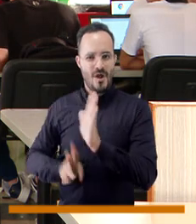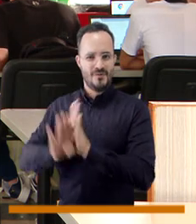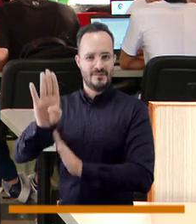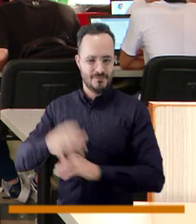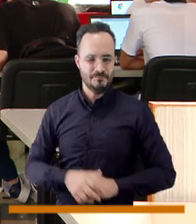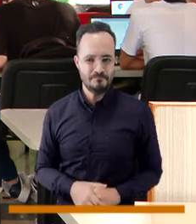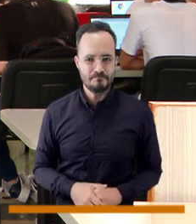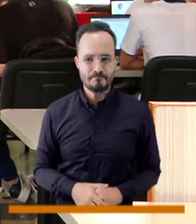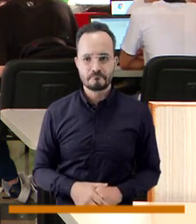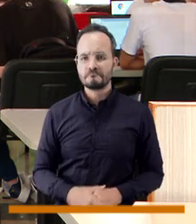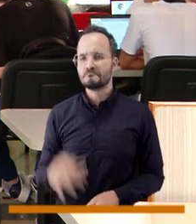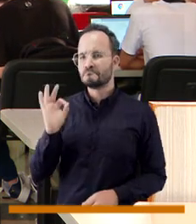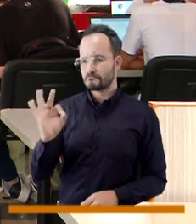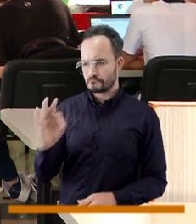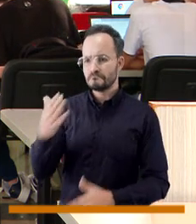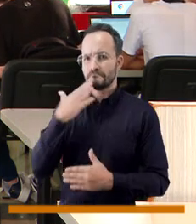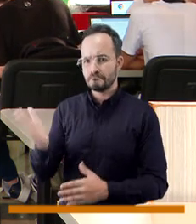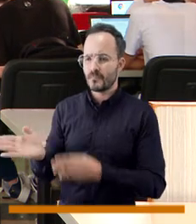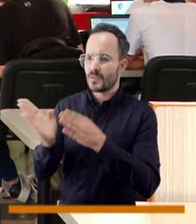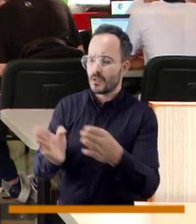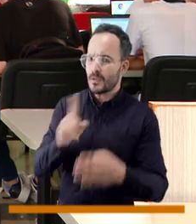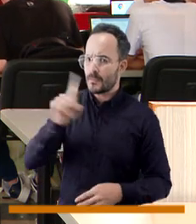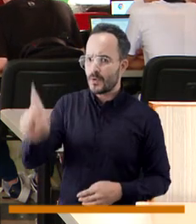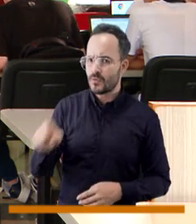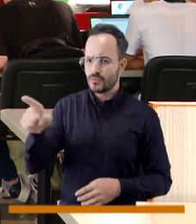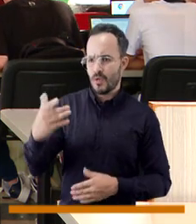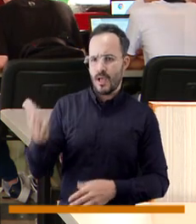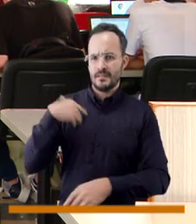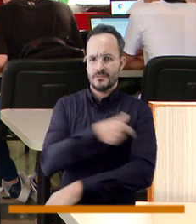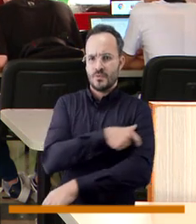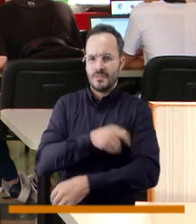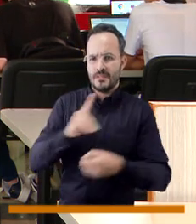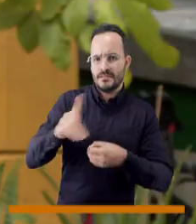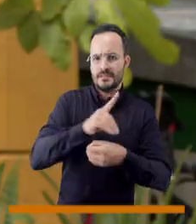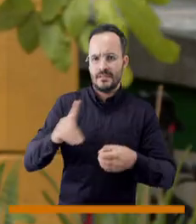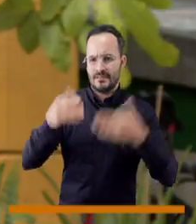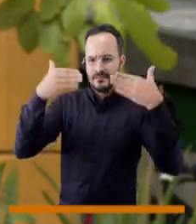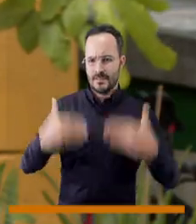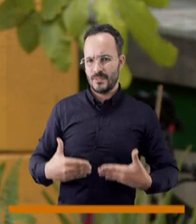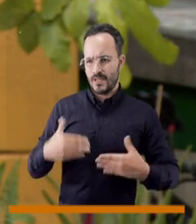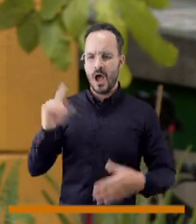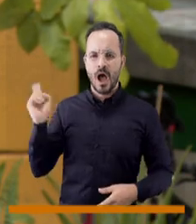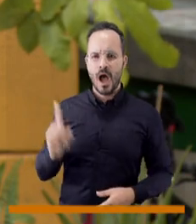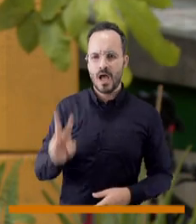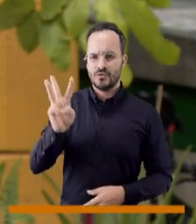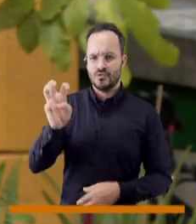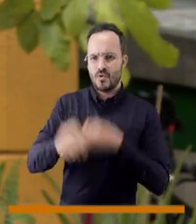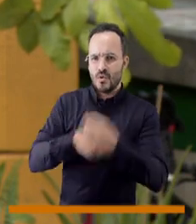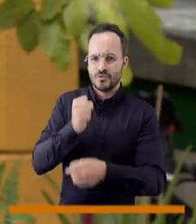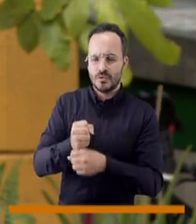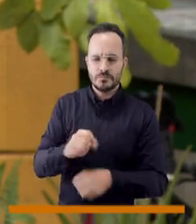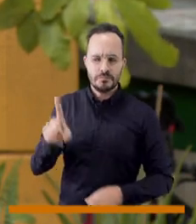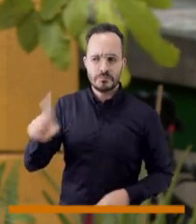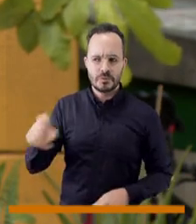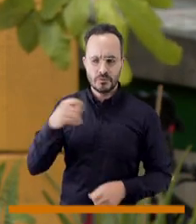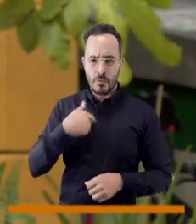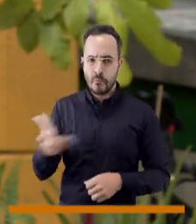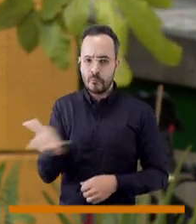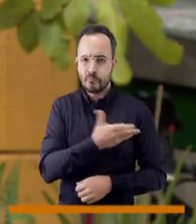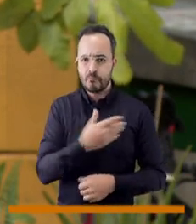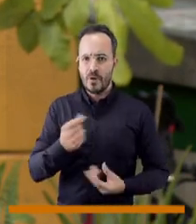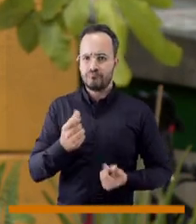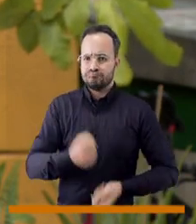humano. Magda, Susana, usted estuvo 8 años en el Comité Distrital de Discapacidad.